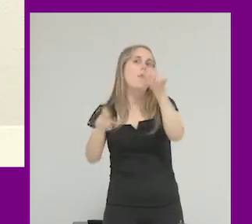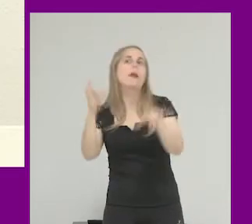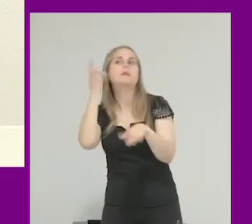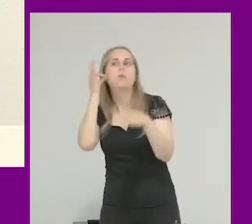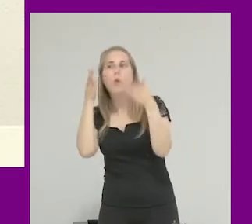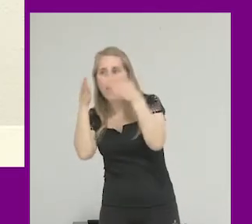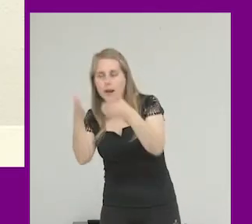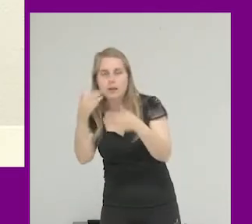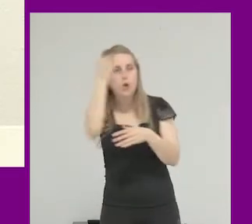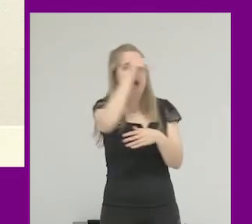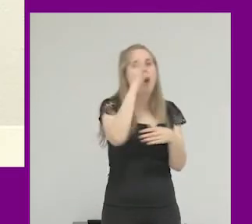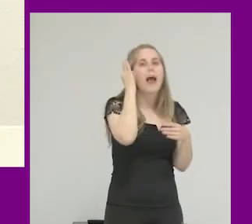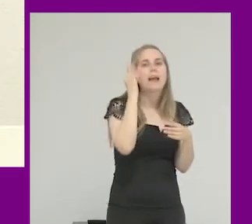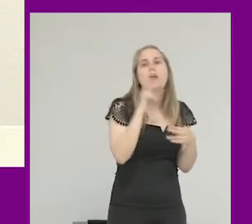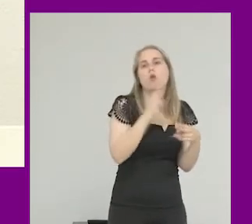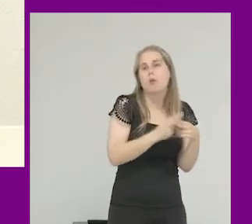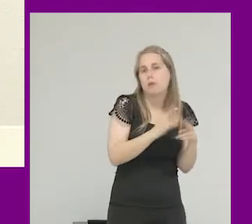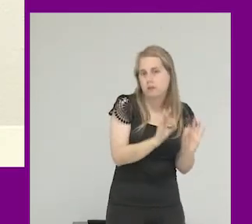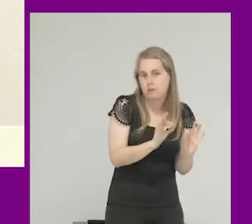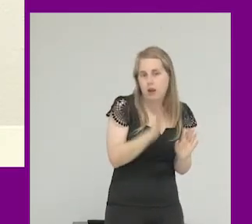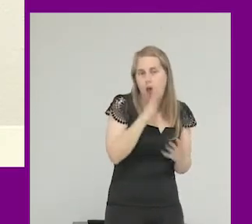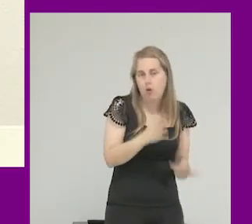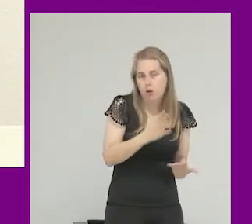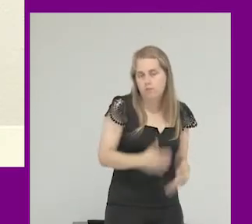o del género, que se llama ahora, ¿no?